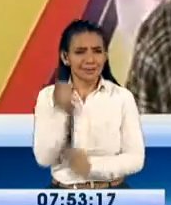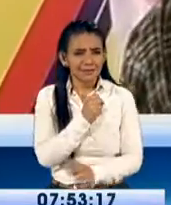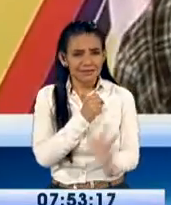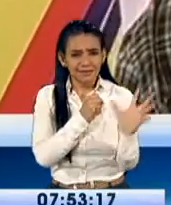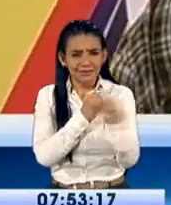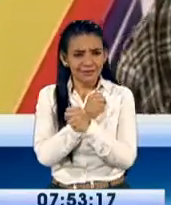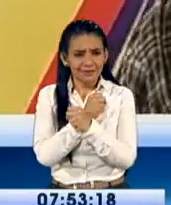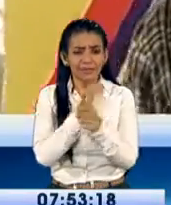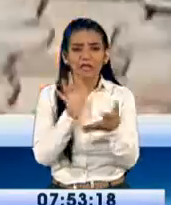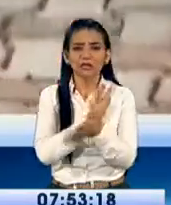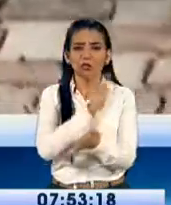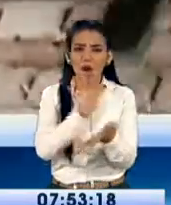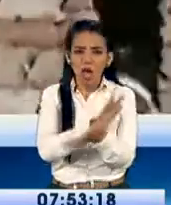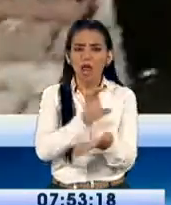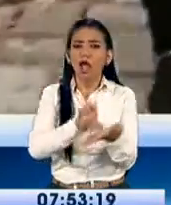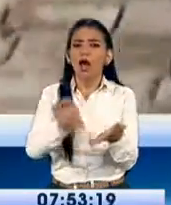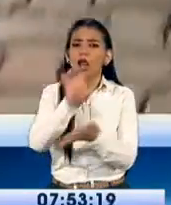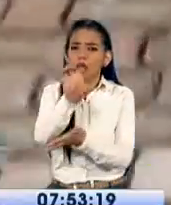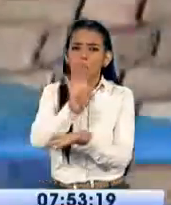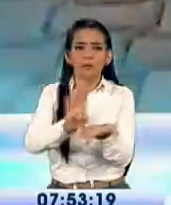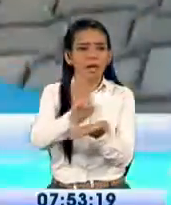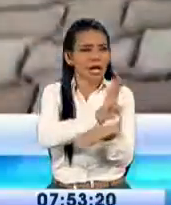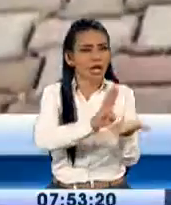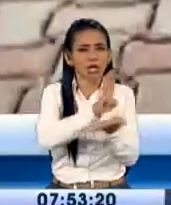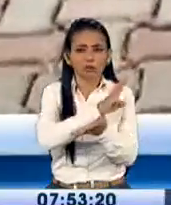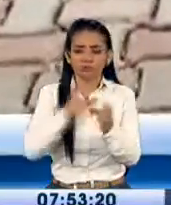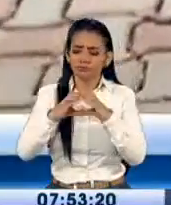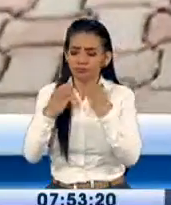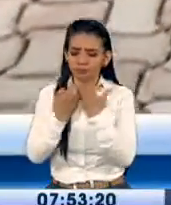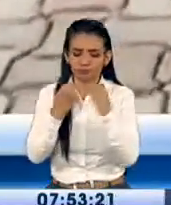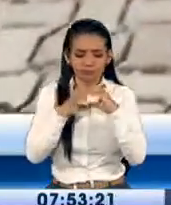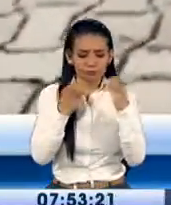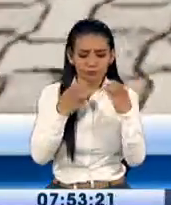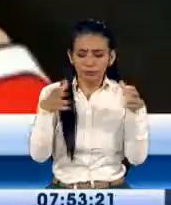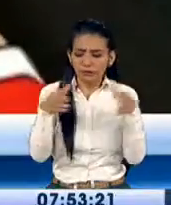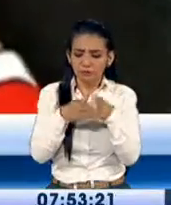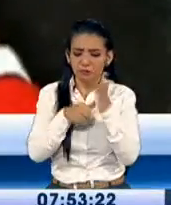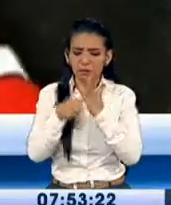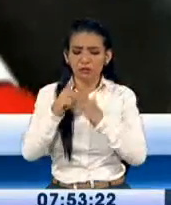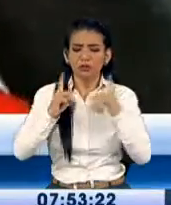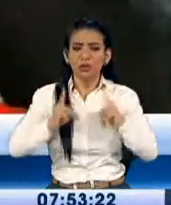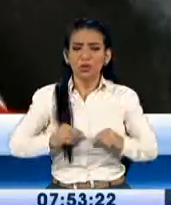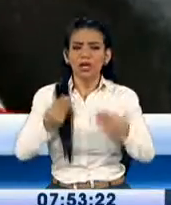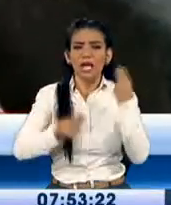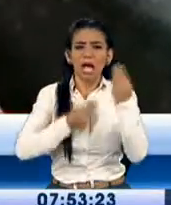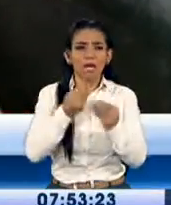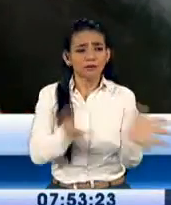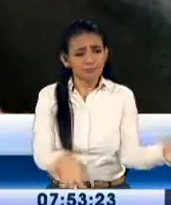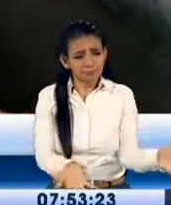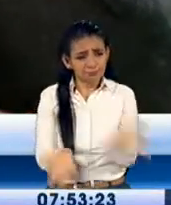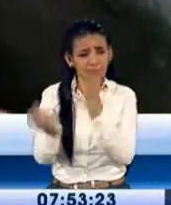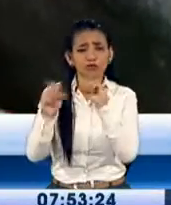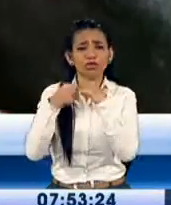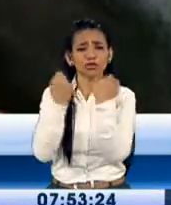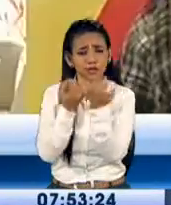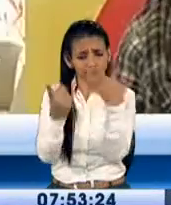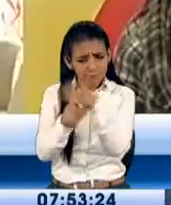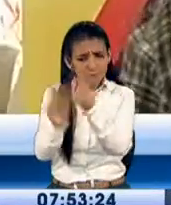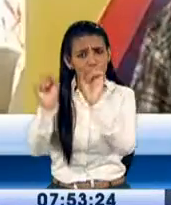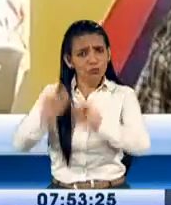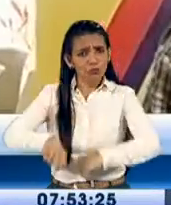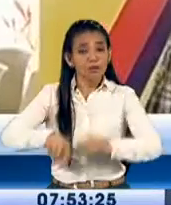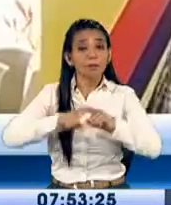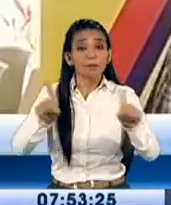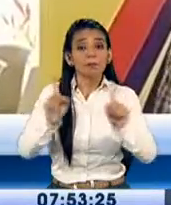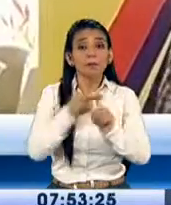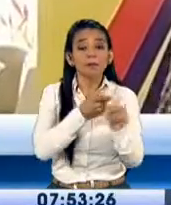escuelas, en los colegios, en los barrios, con nuestros comités locales de salud, nosotros lo que tratamos es de reinsertarlos a la sociedad y para esto tienen que pasar por una